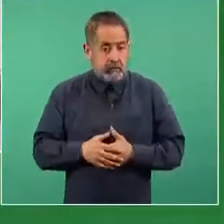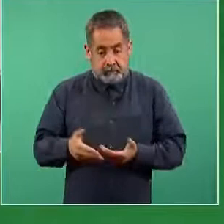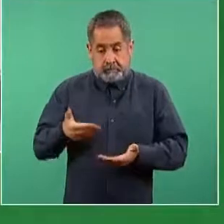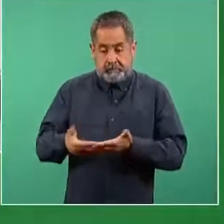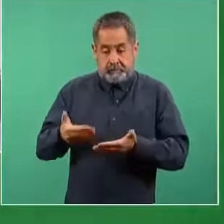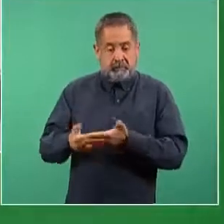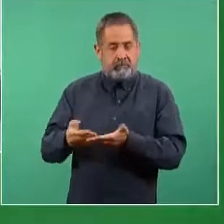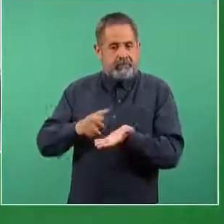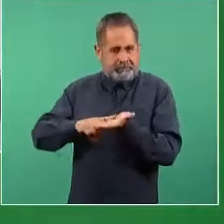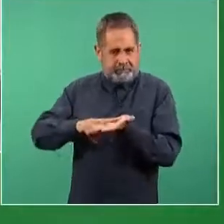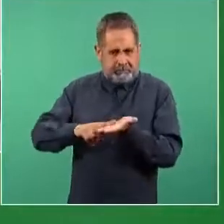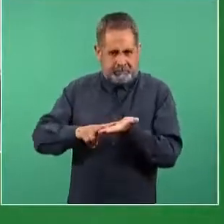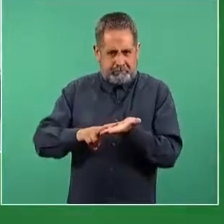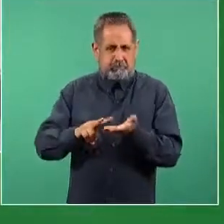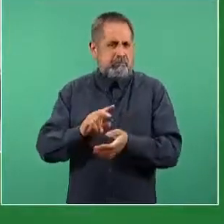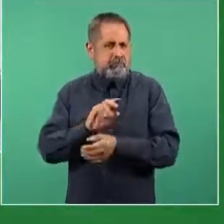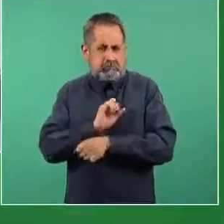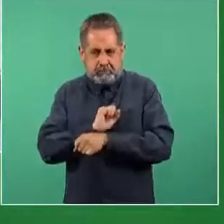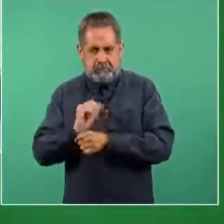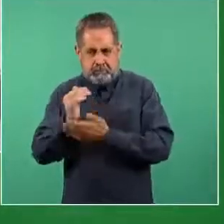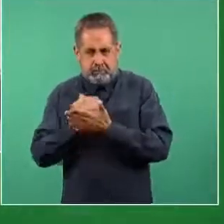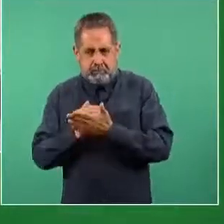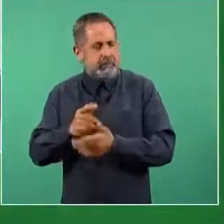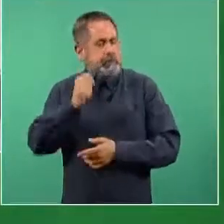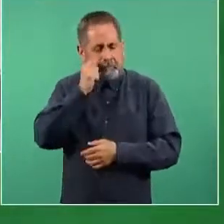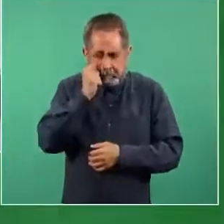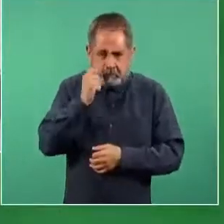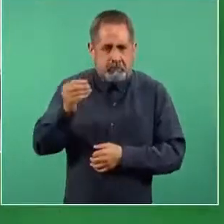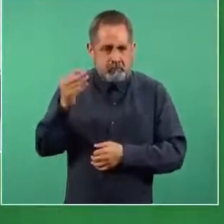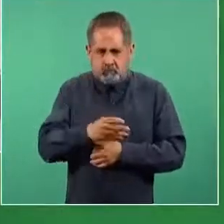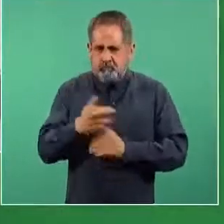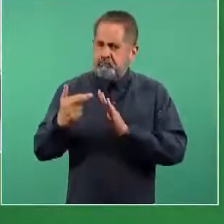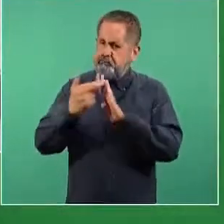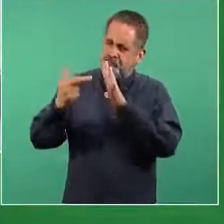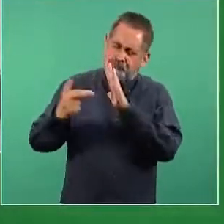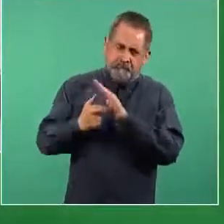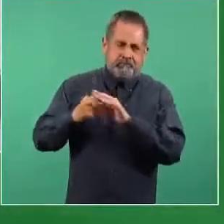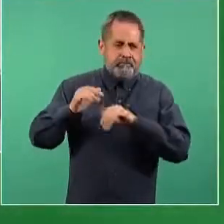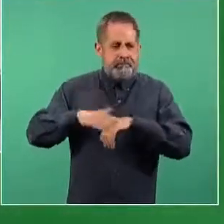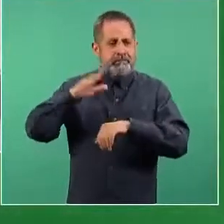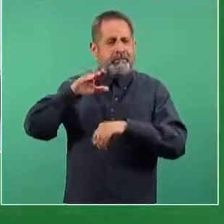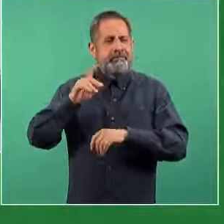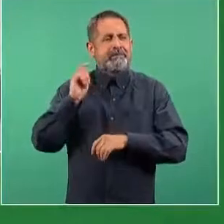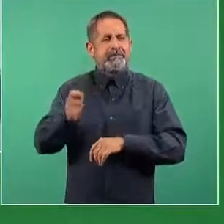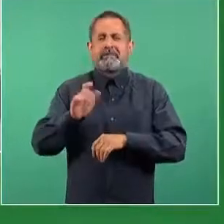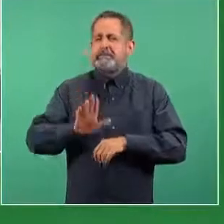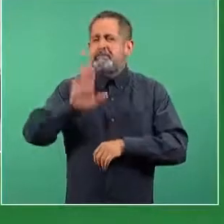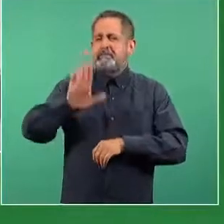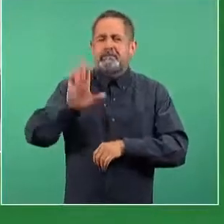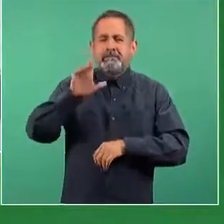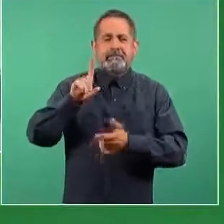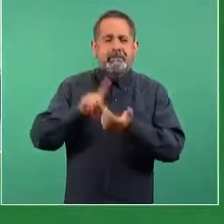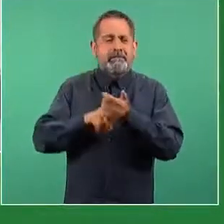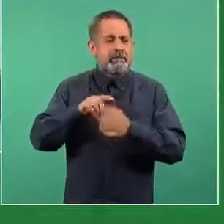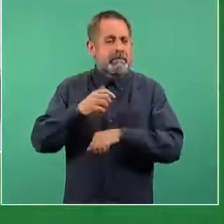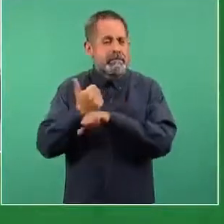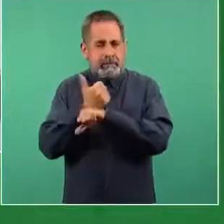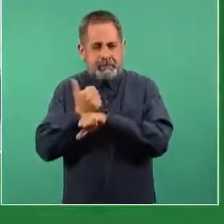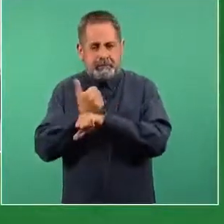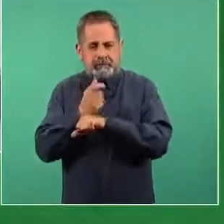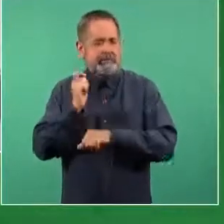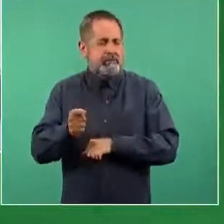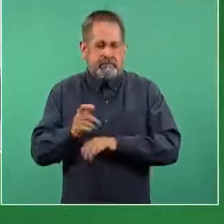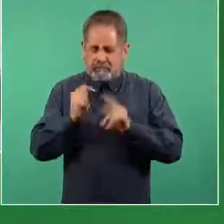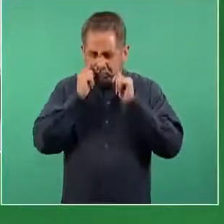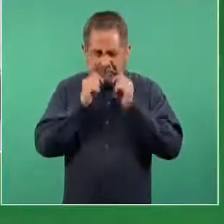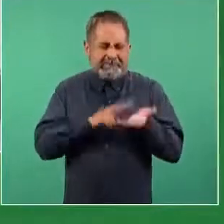riesgo bajo o el color verde, prácticamente nos rigen en su mayoría las medidas de riesgo medio, que son las de color amarillo del